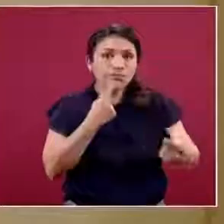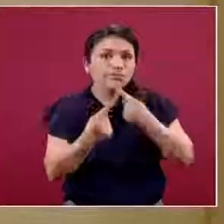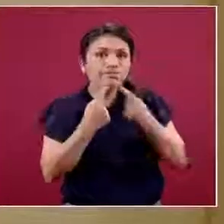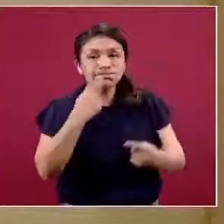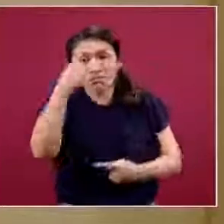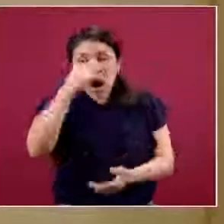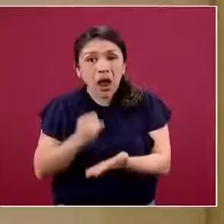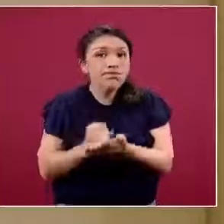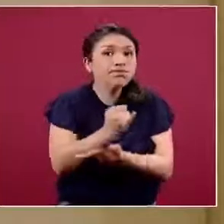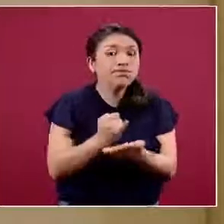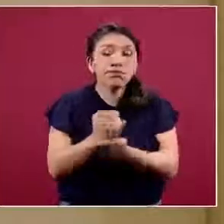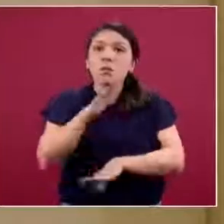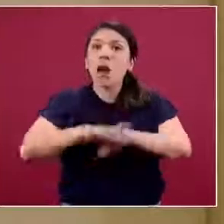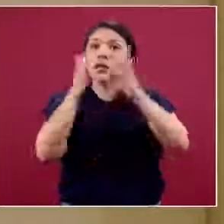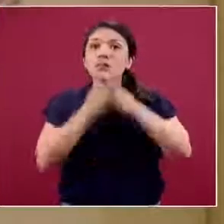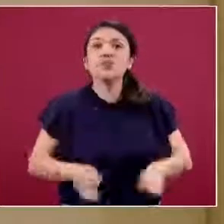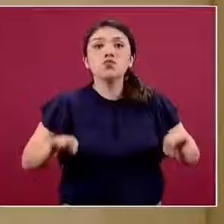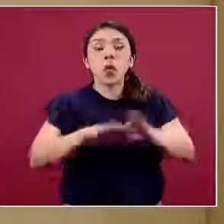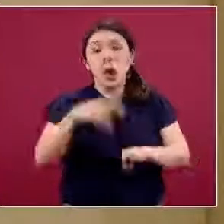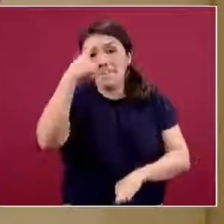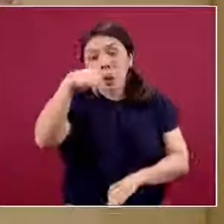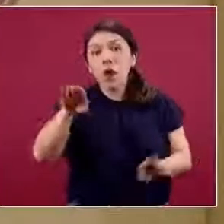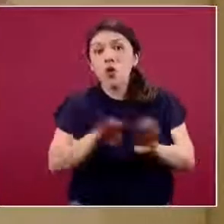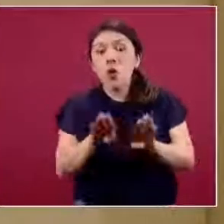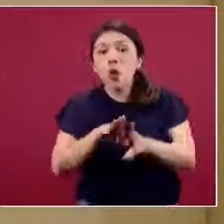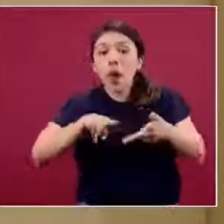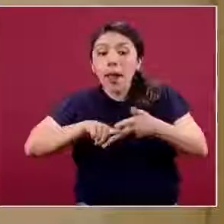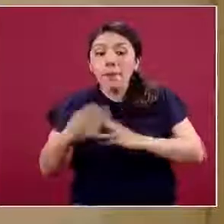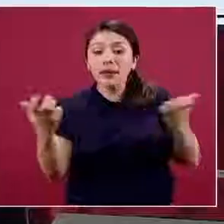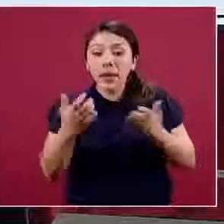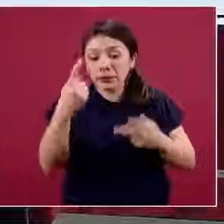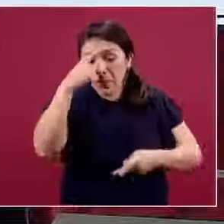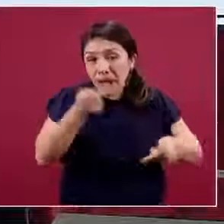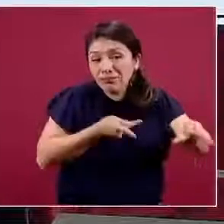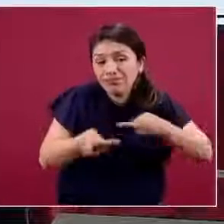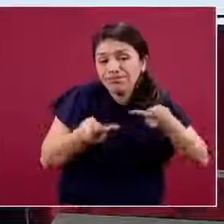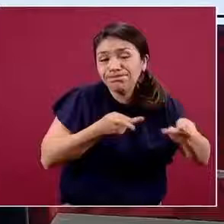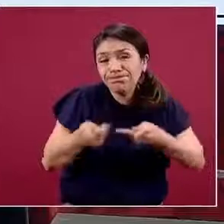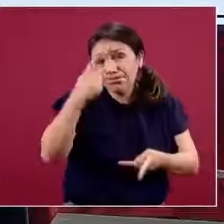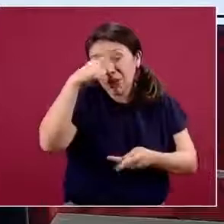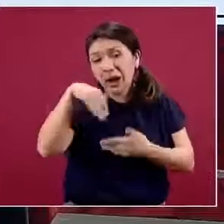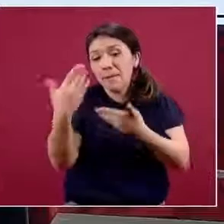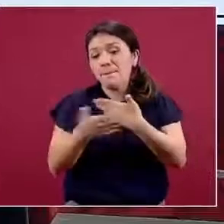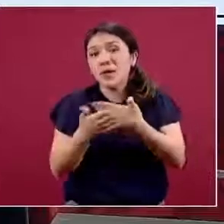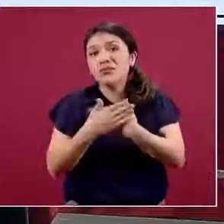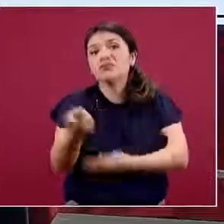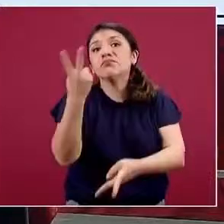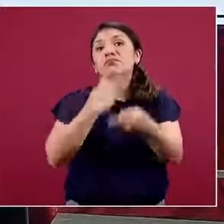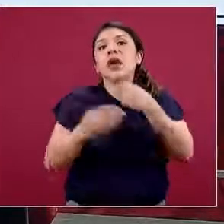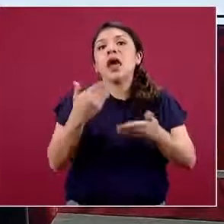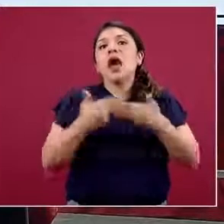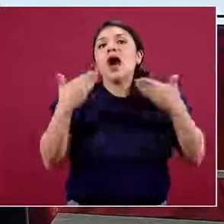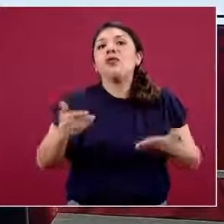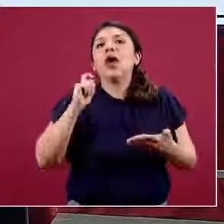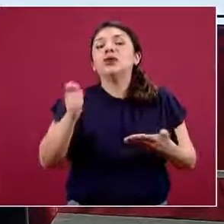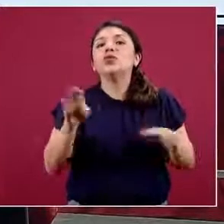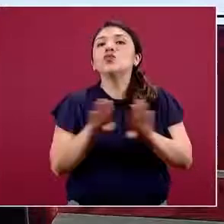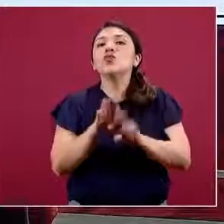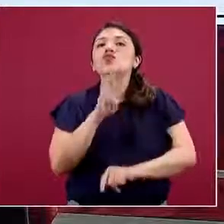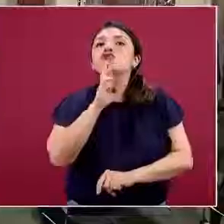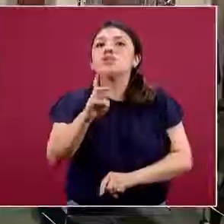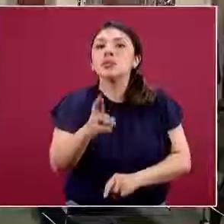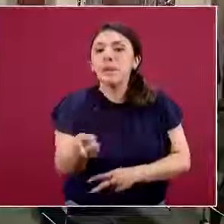tomaron decisiones importantes para poder arrancar toda la fase de preparación que derivó ahora en toda la respuesta